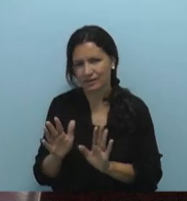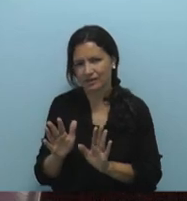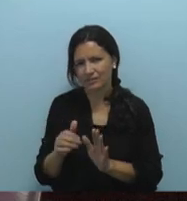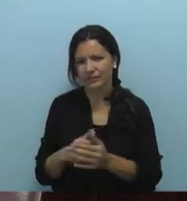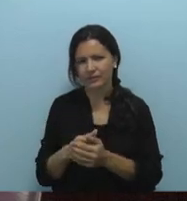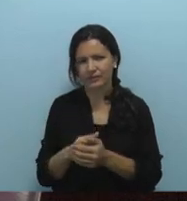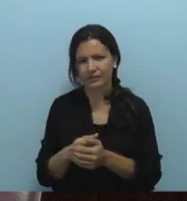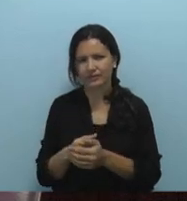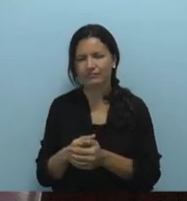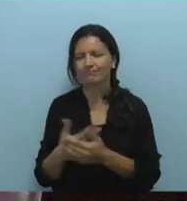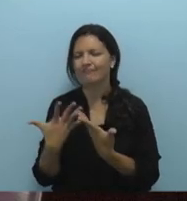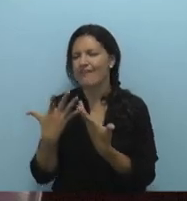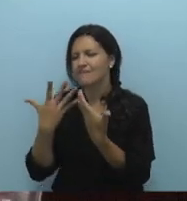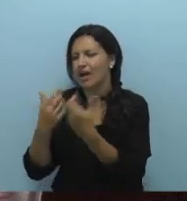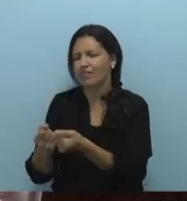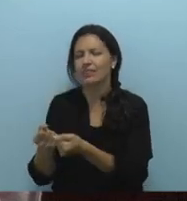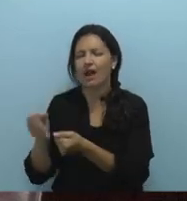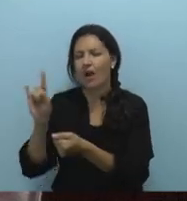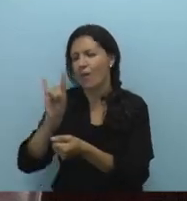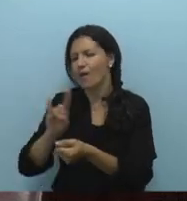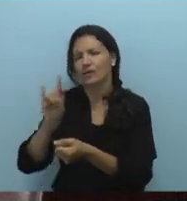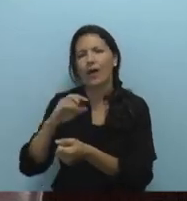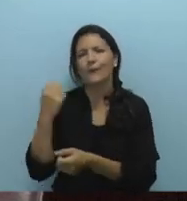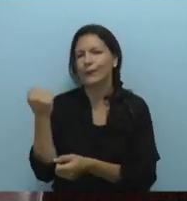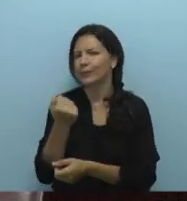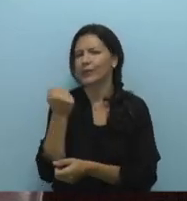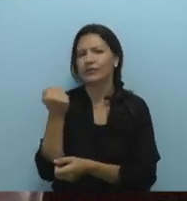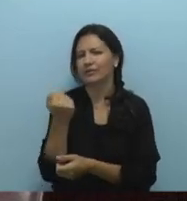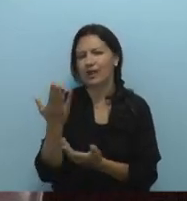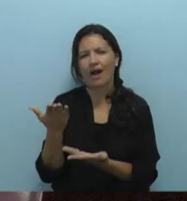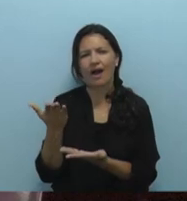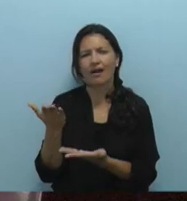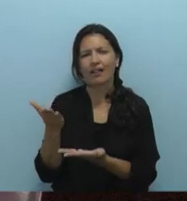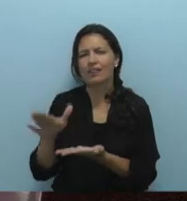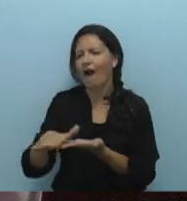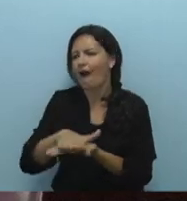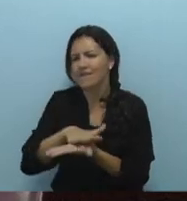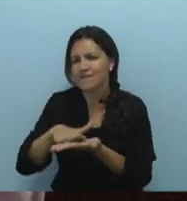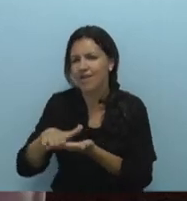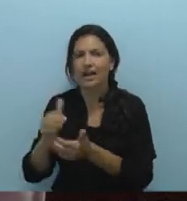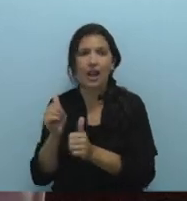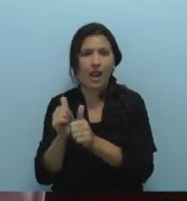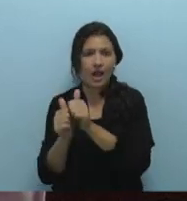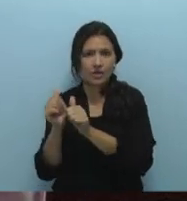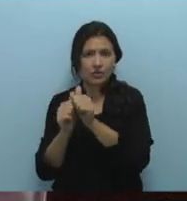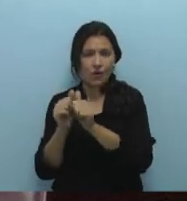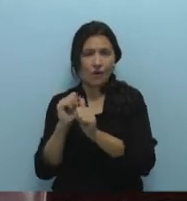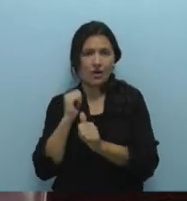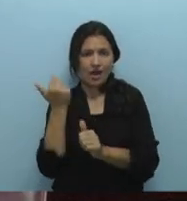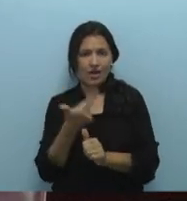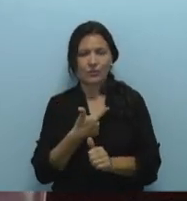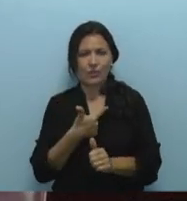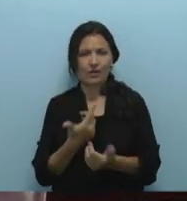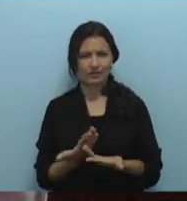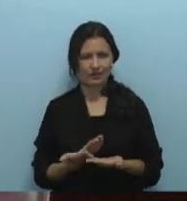que su defensa, defender la universidad pública, se sustenta en una historia que nos sostiene a nosotros y